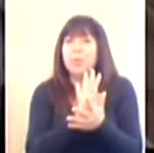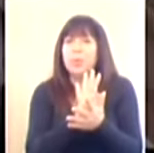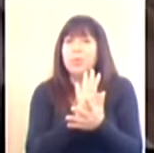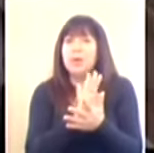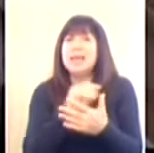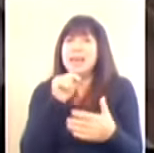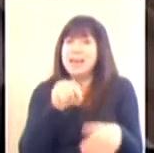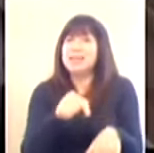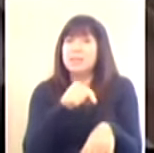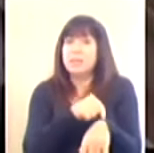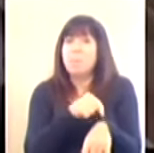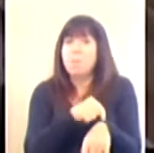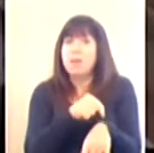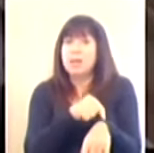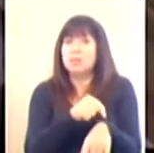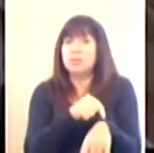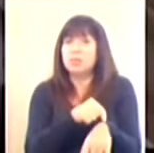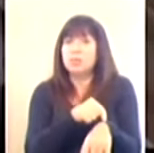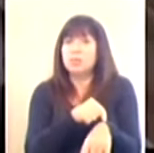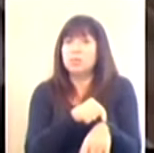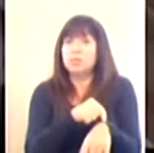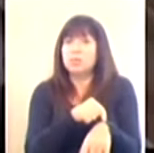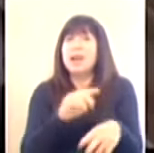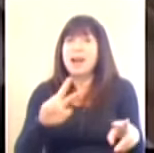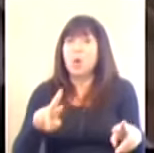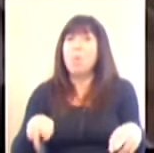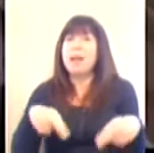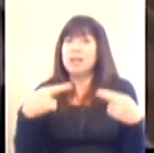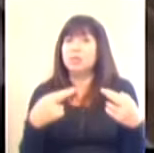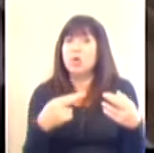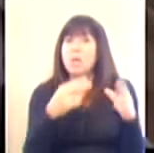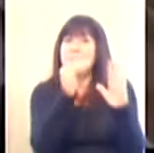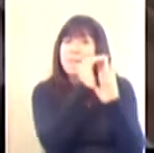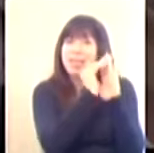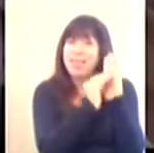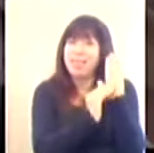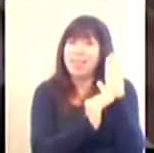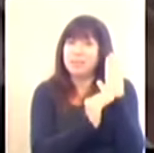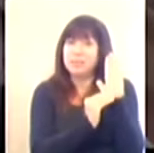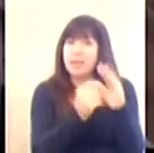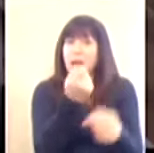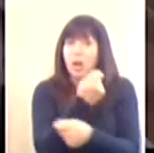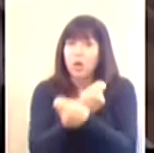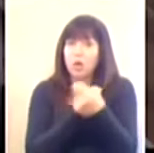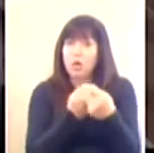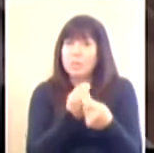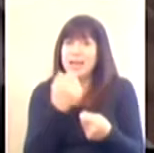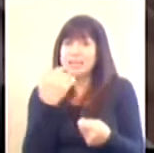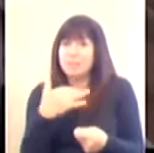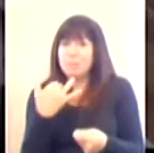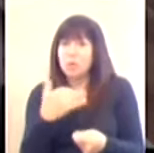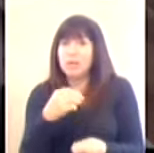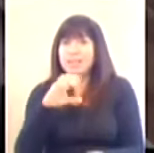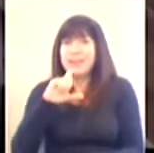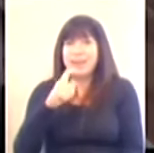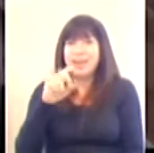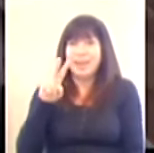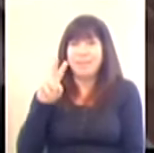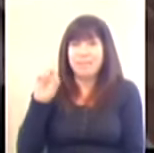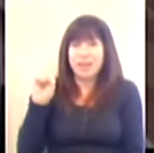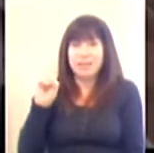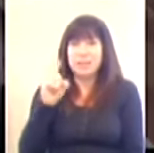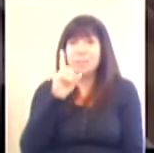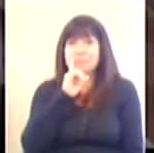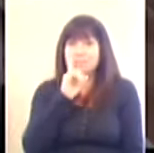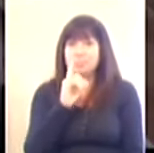este momento, estos paquetes de recuperación en economías importantes del G20 tienen muy